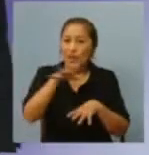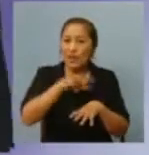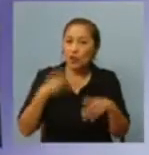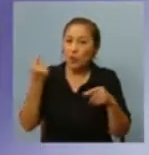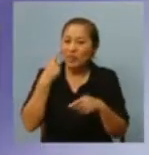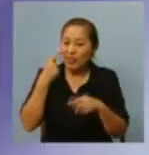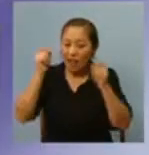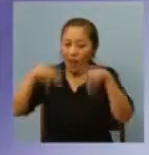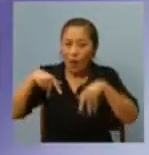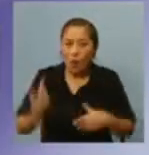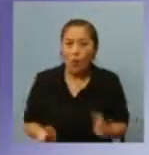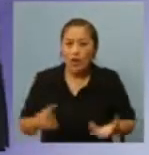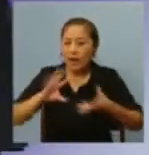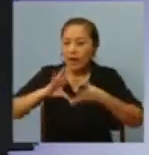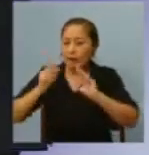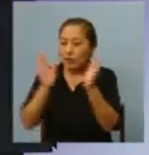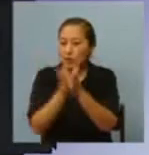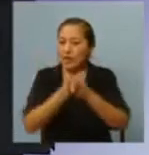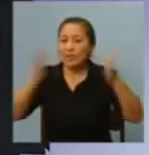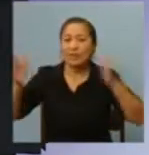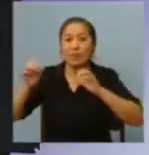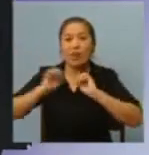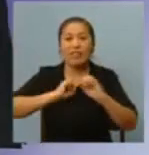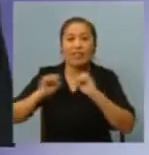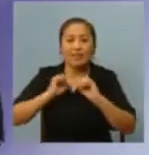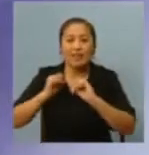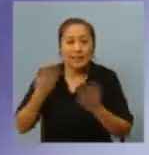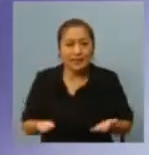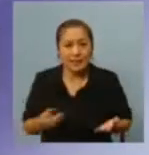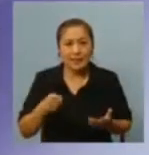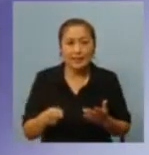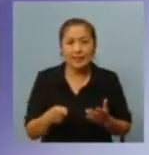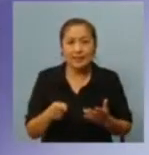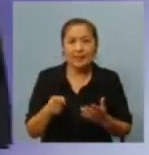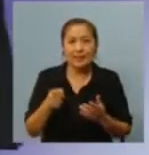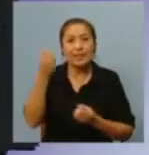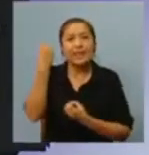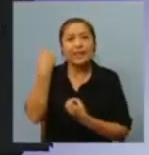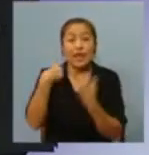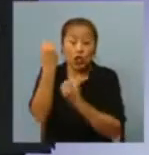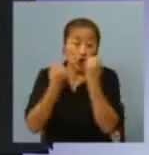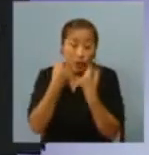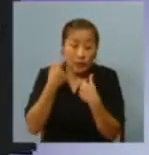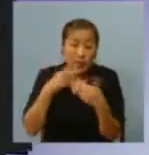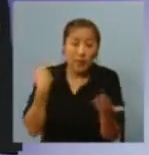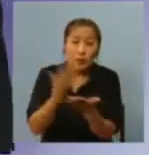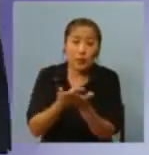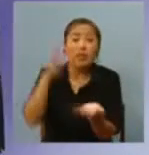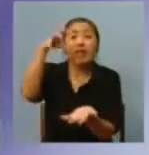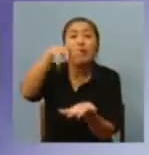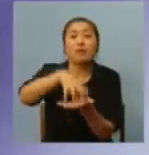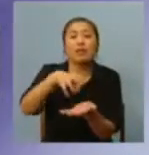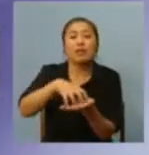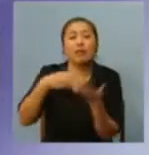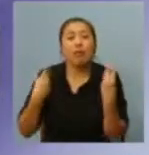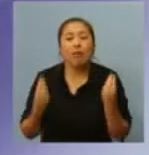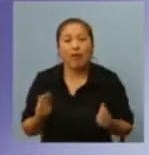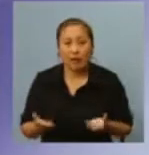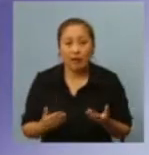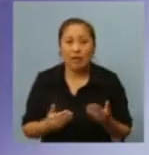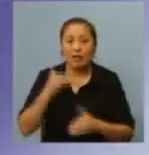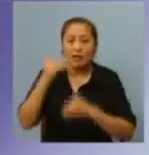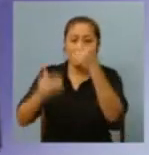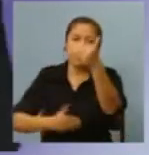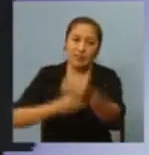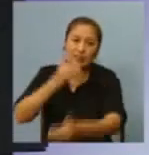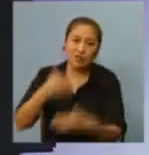estamos viviendo, en esta época de crisis, la apuesta no tan importante, principalmente de la empresa, ¿no?, para llevar a